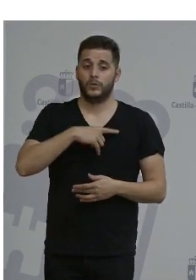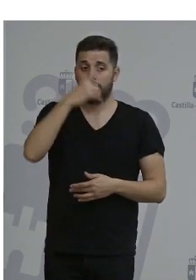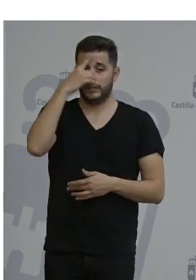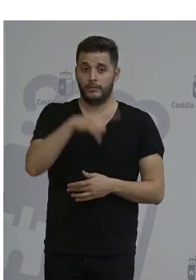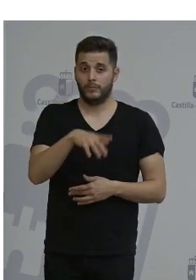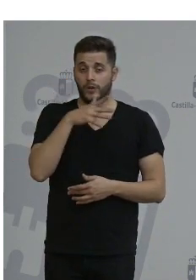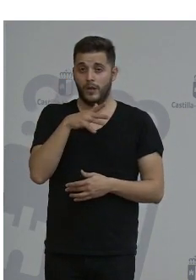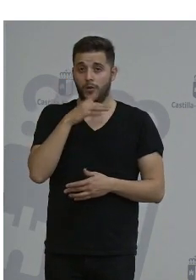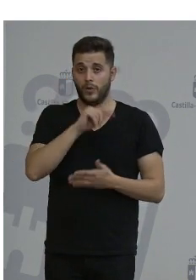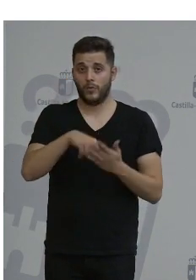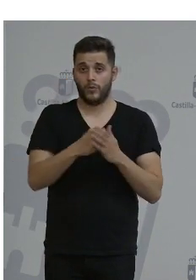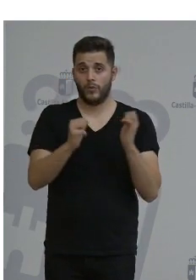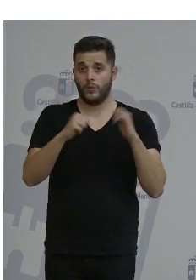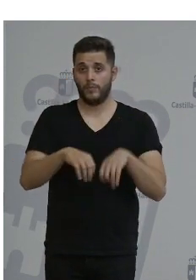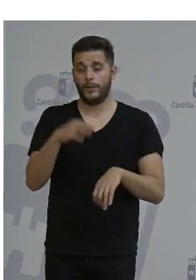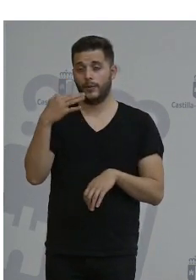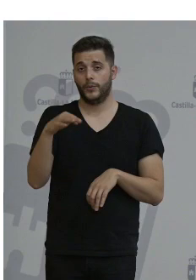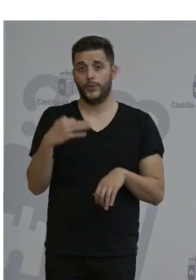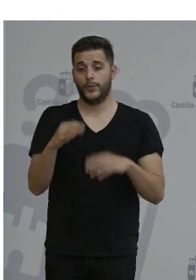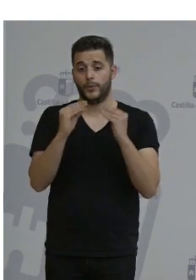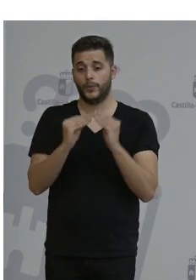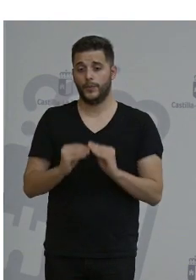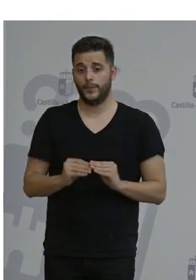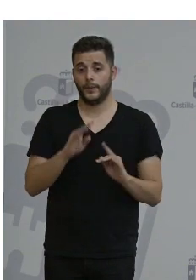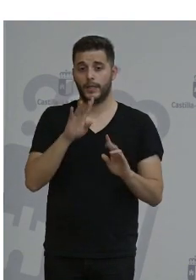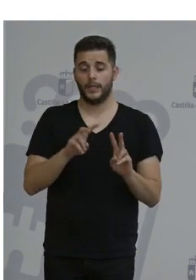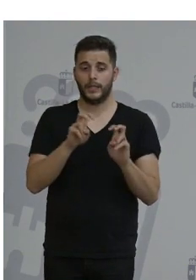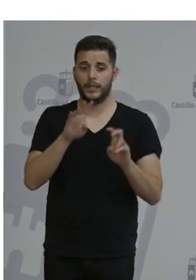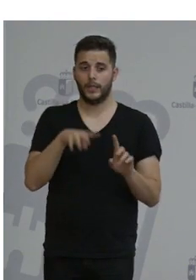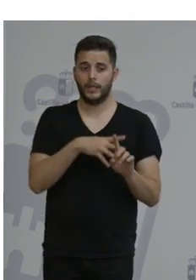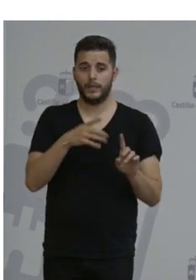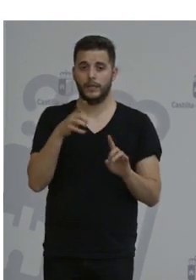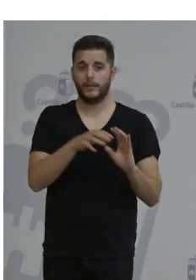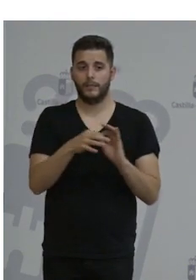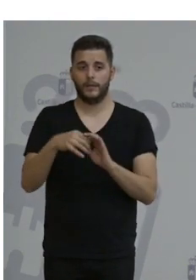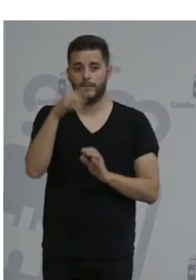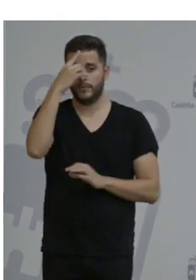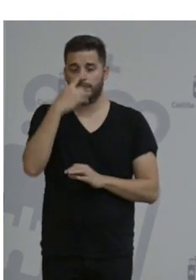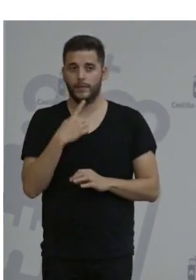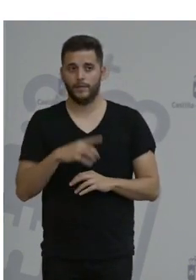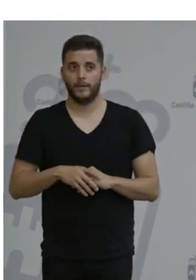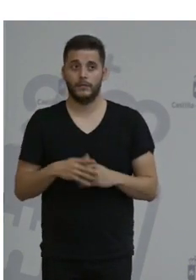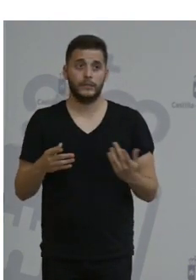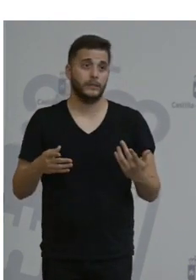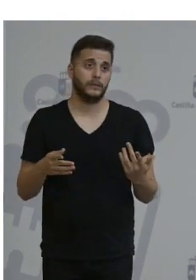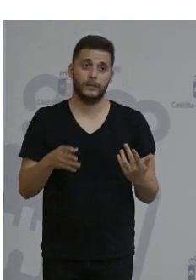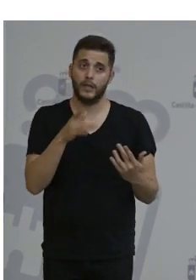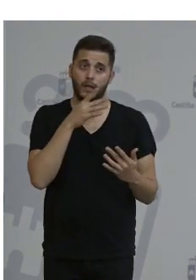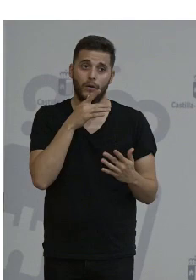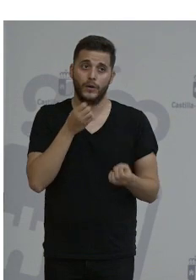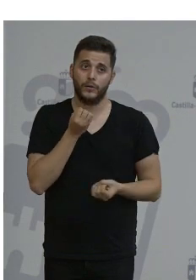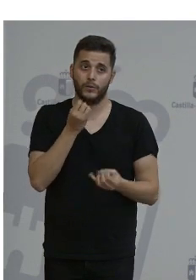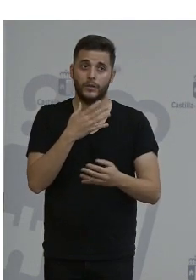encuadramiento en el convenio único, tanto en el calendario como en los perfiles. Es lo que le puedo comentar hasta ahora.